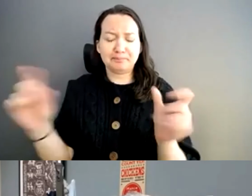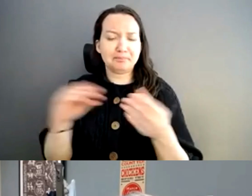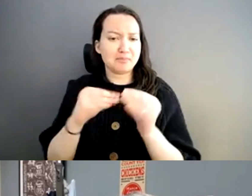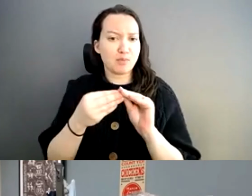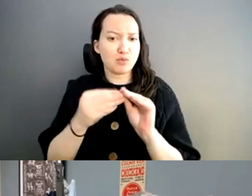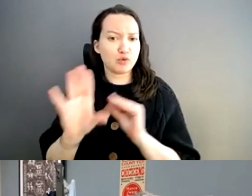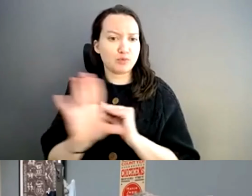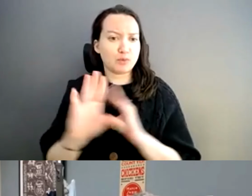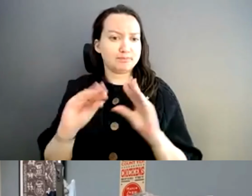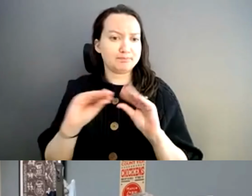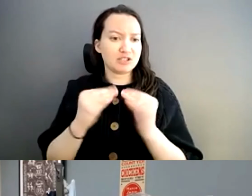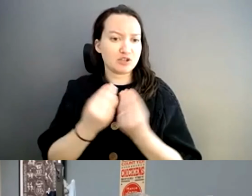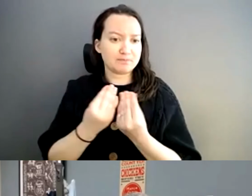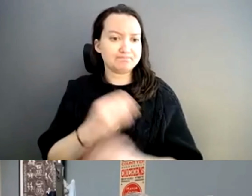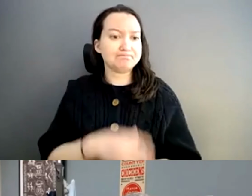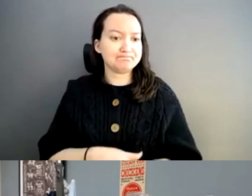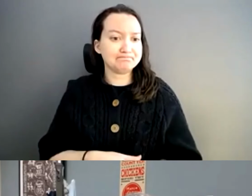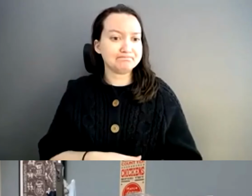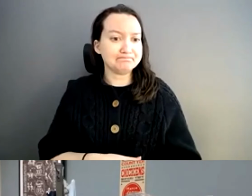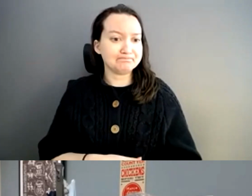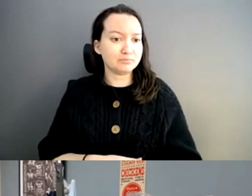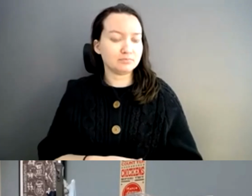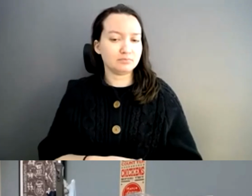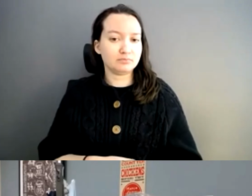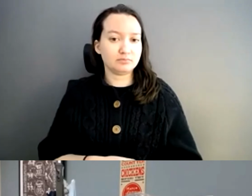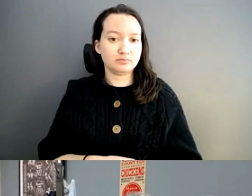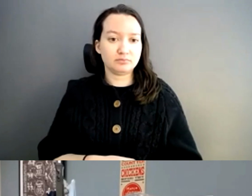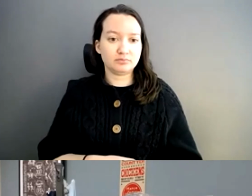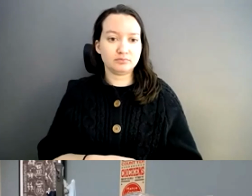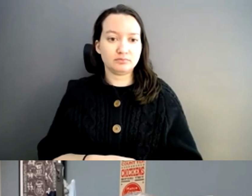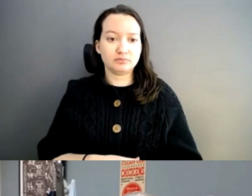un número de 9 dígitos para la organización.